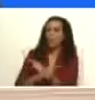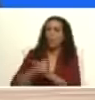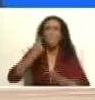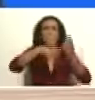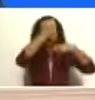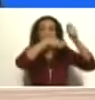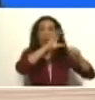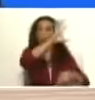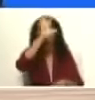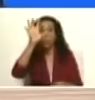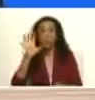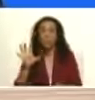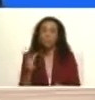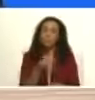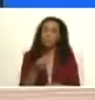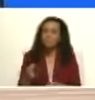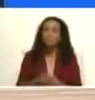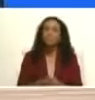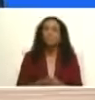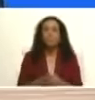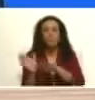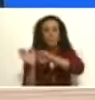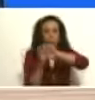exportadores netos.